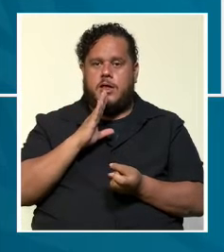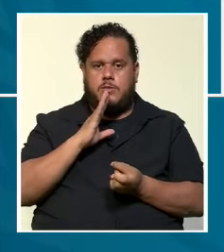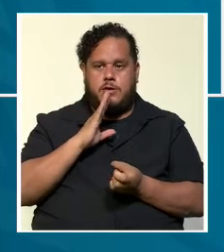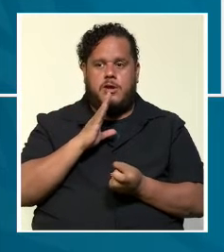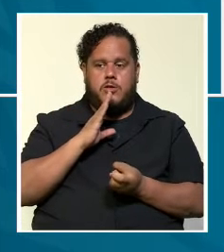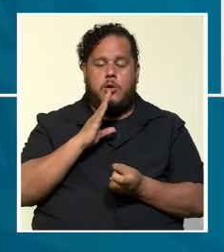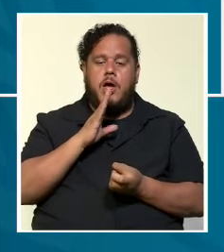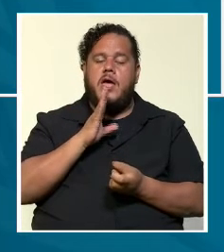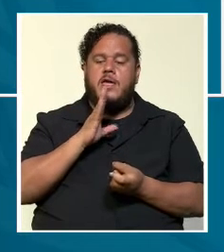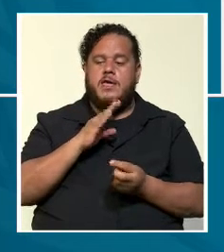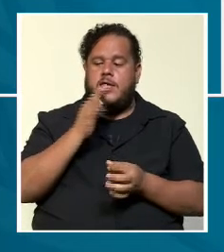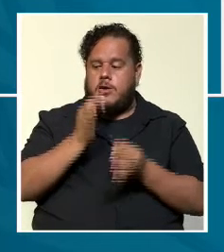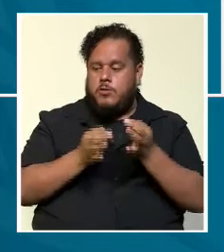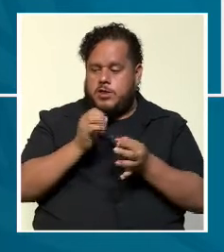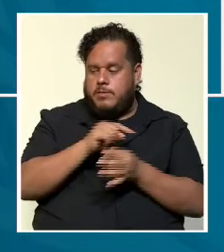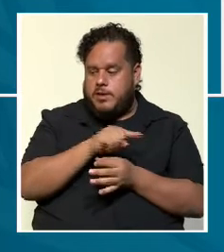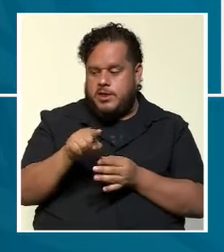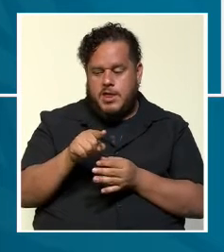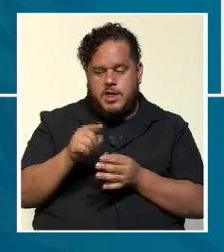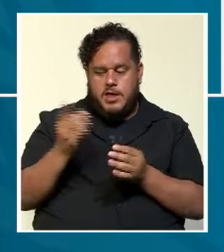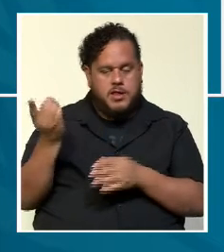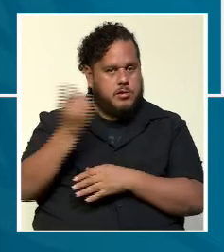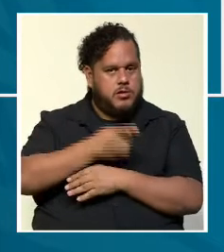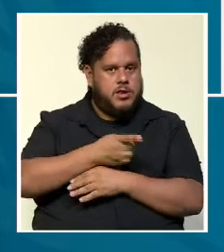Y justamente en esos días